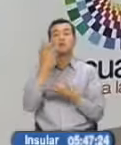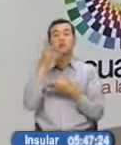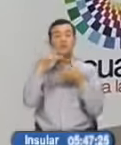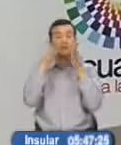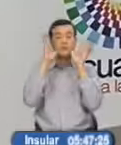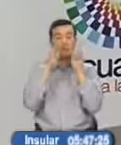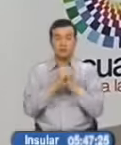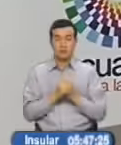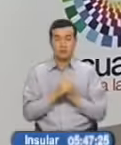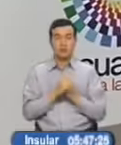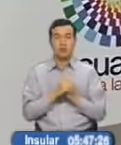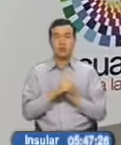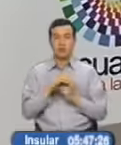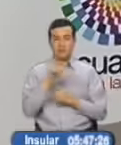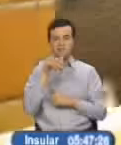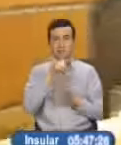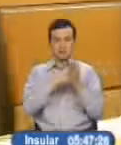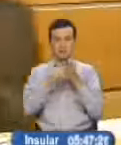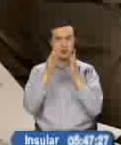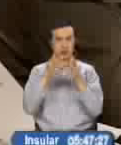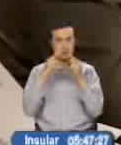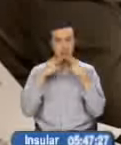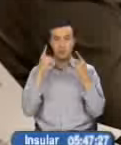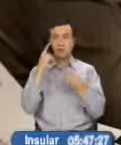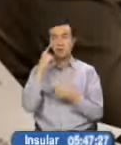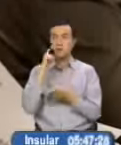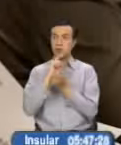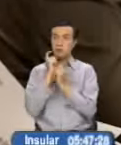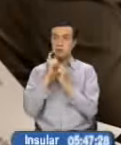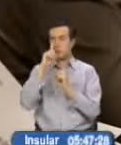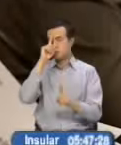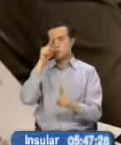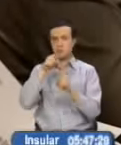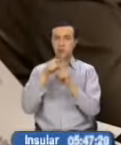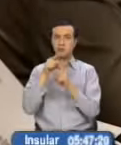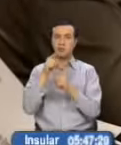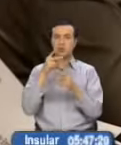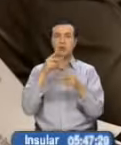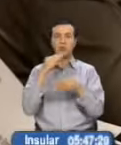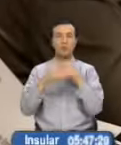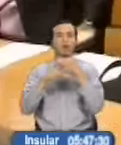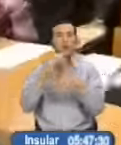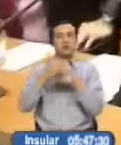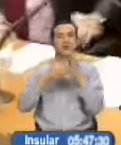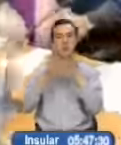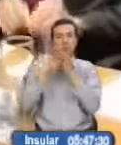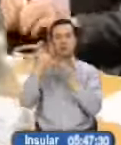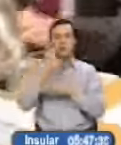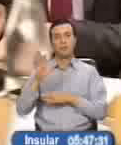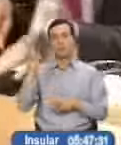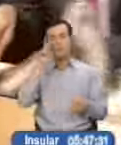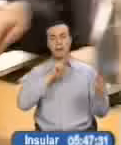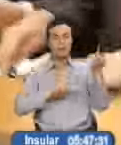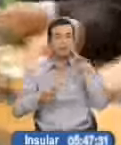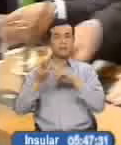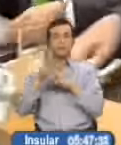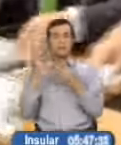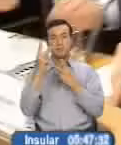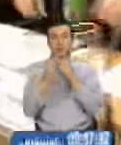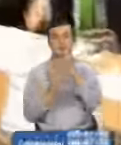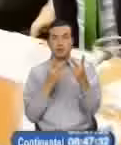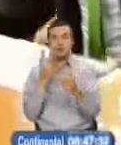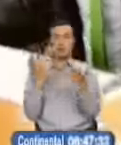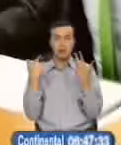Juan Carlos Casinelli dio a conocer las novedades en el proceso para alcanzar el acuerdo con la Unión Europea en la evaluación de lo que fueron las